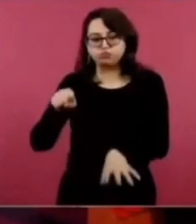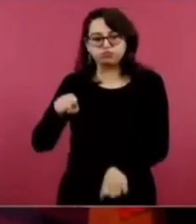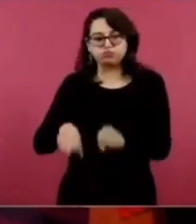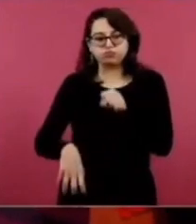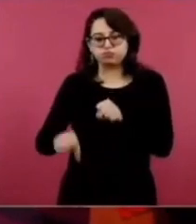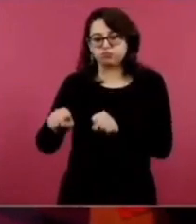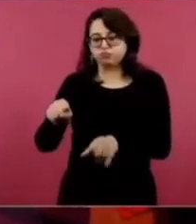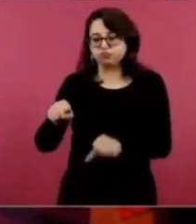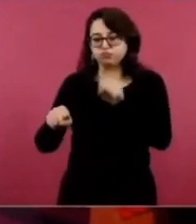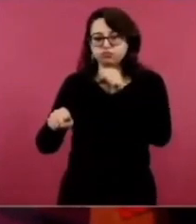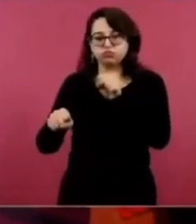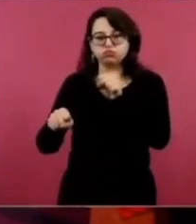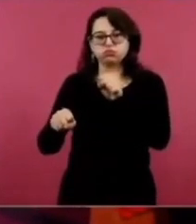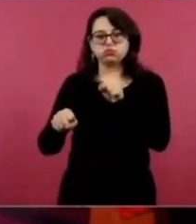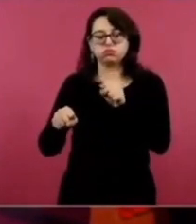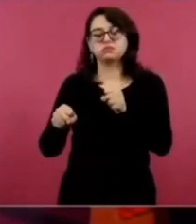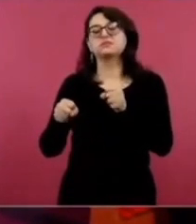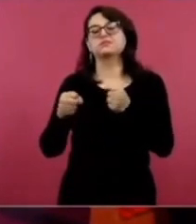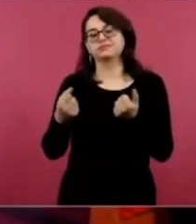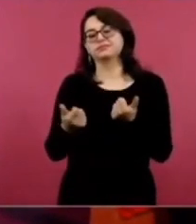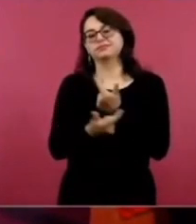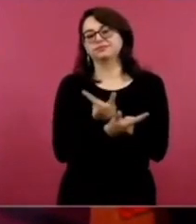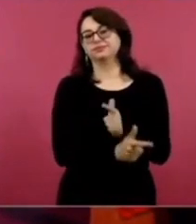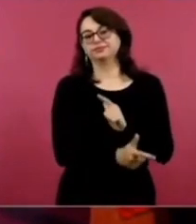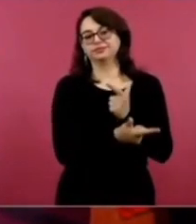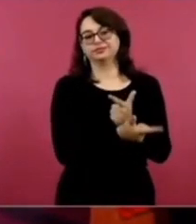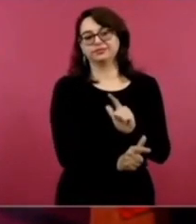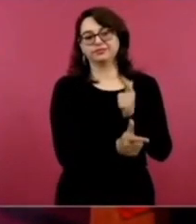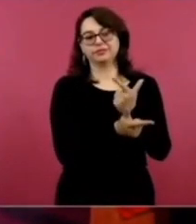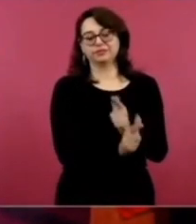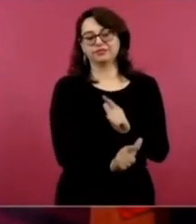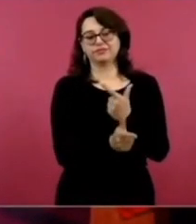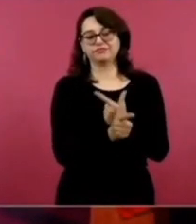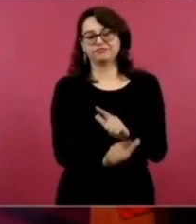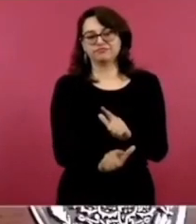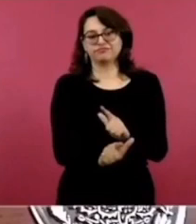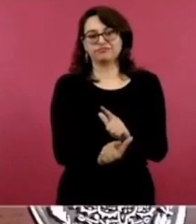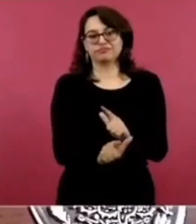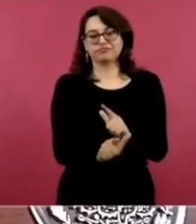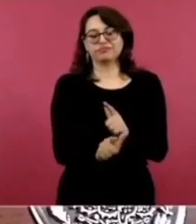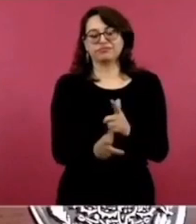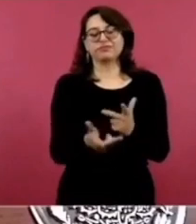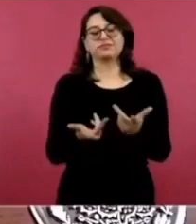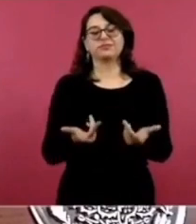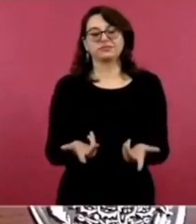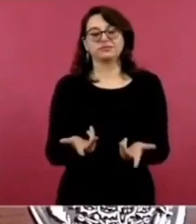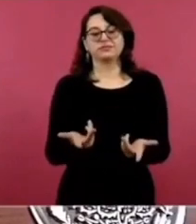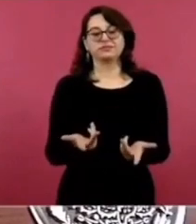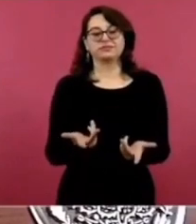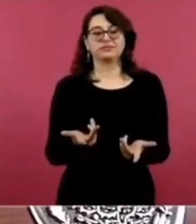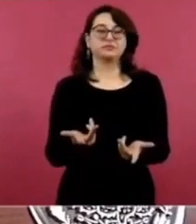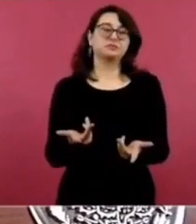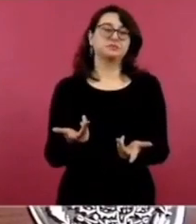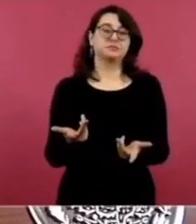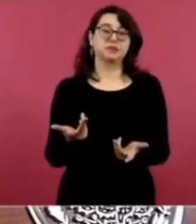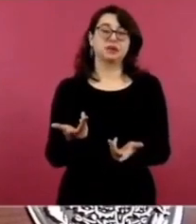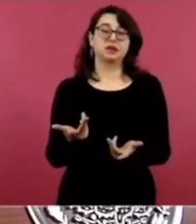hacían, sí, se usaba mucho para taxis. No olvidar, en ese entonces habían